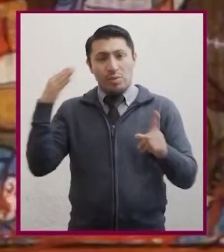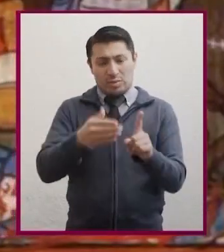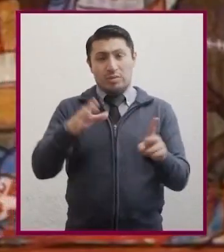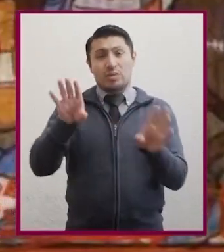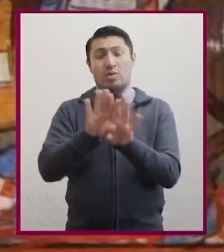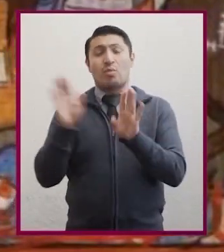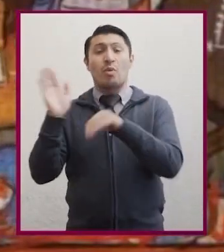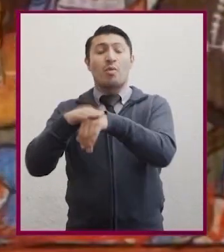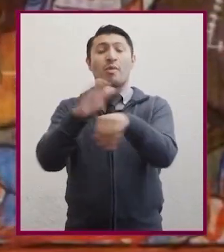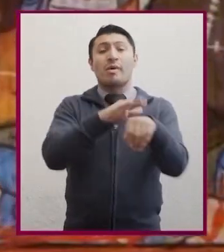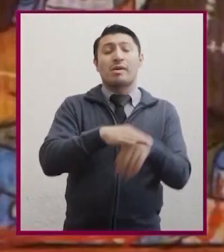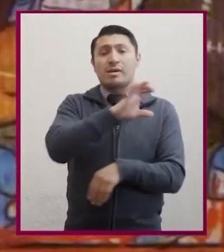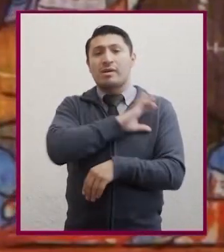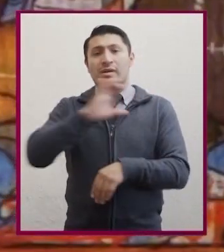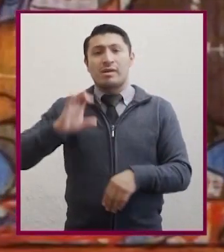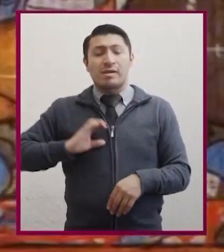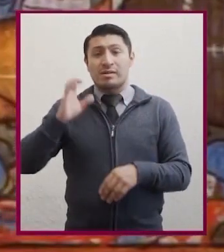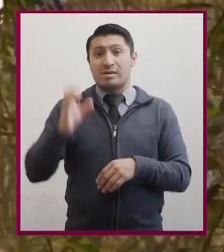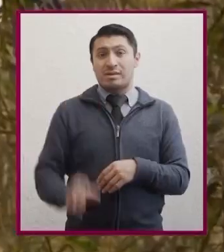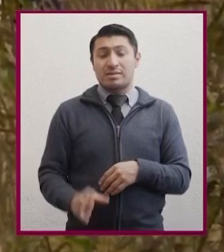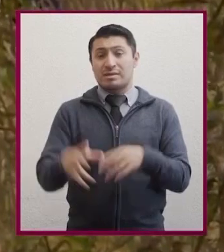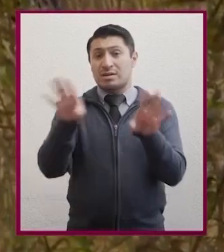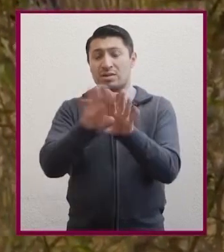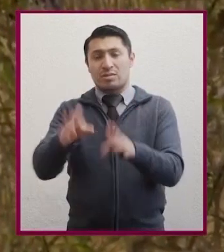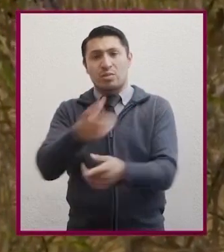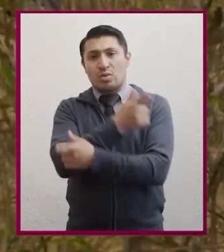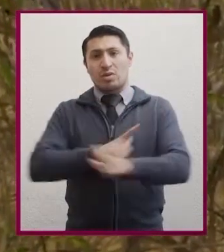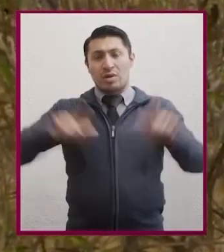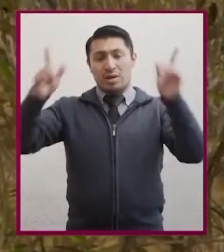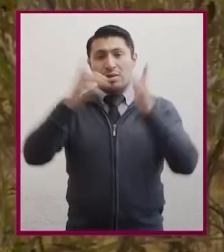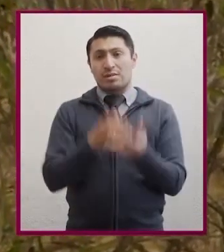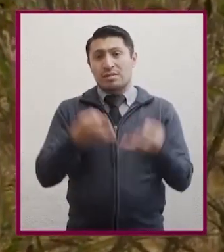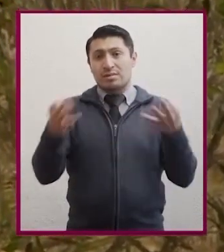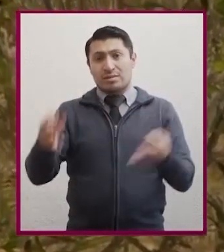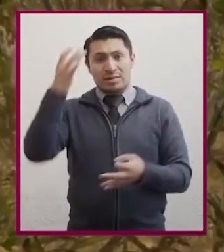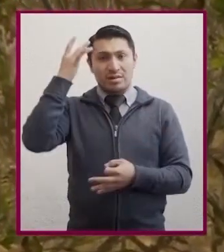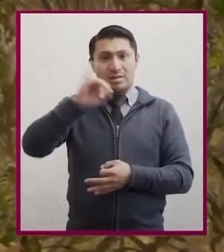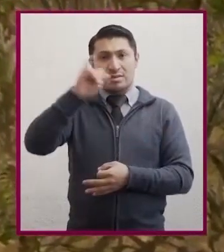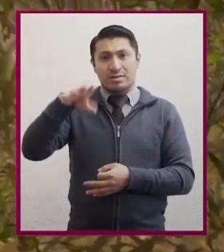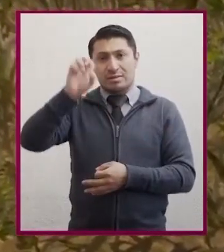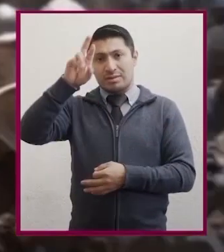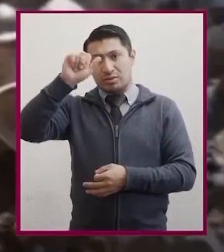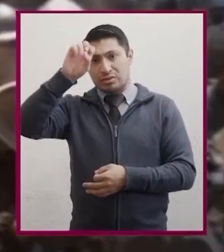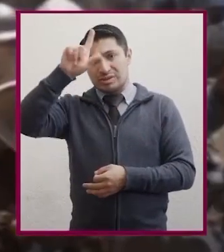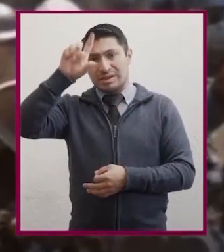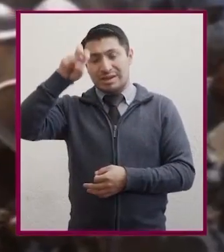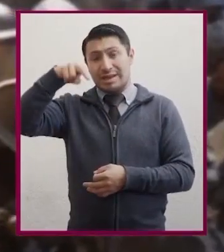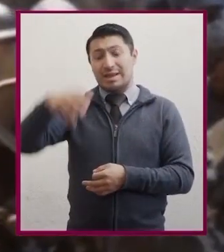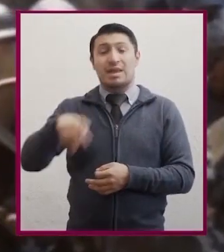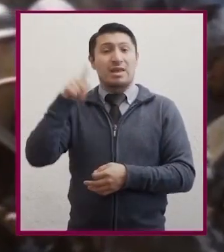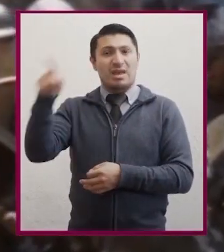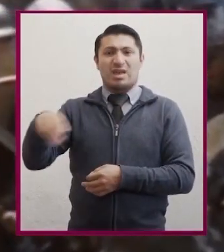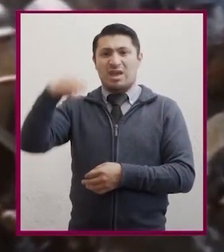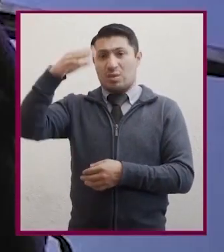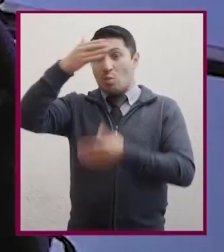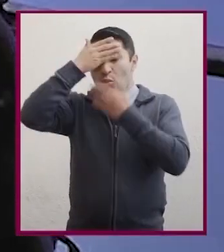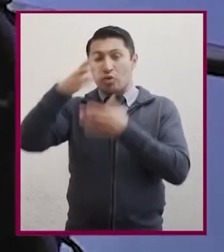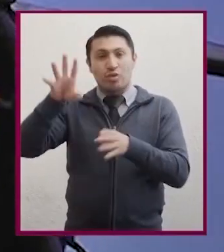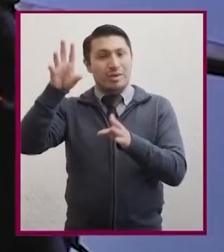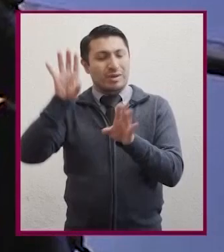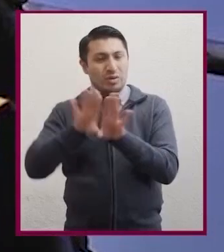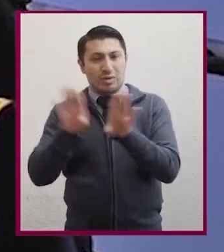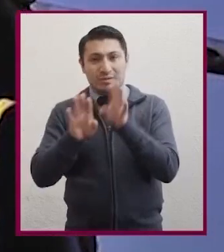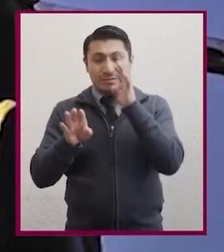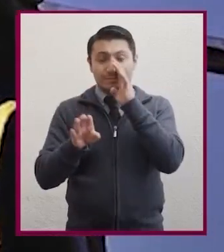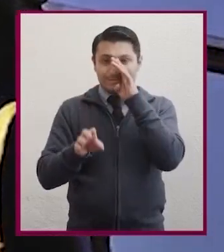militar cristiana cuyo objetivo fue liberar la Tierra Santa de Jerusalén de las manos de los musulmanes. Esta movilización desencadenó una